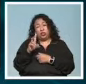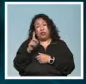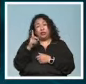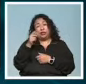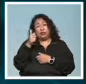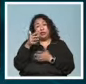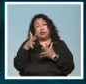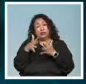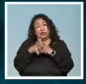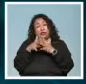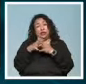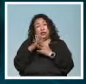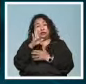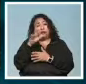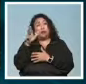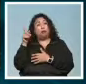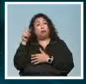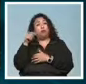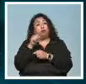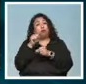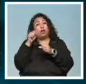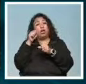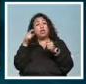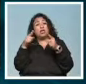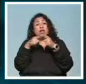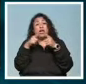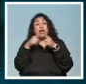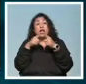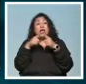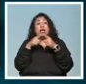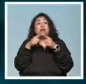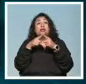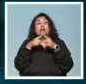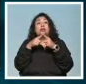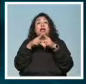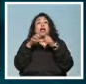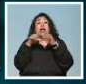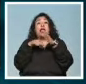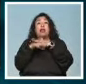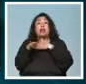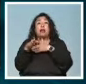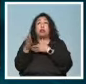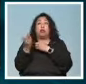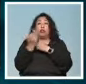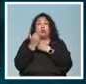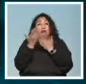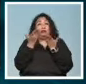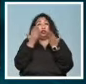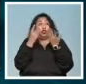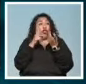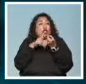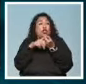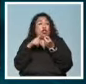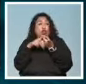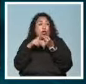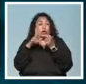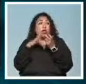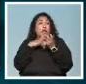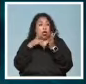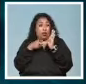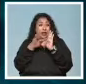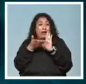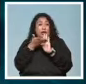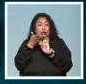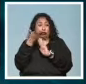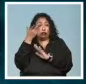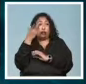1936, con la Guerra Civil, es bombardeada la iglesia porque la República la toma como cuartel. Ahora pues no sabríamos dónde están, porque está reconstruido, pero